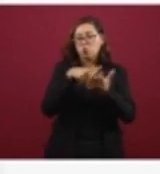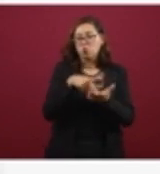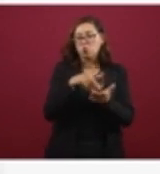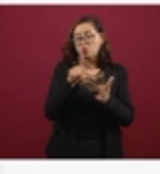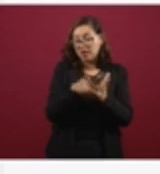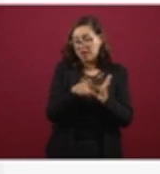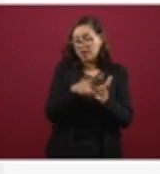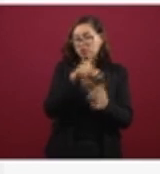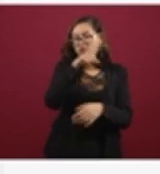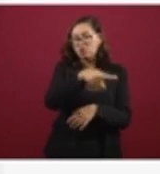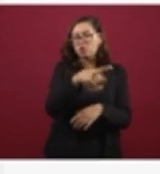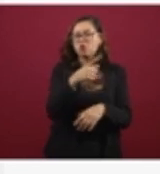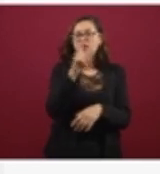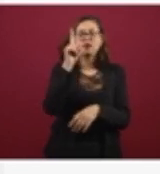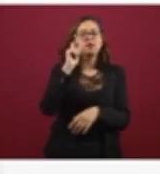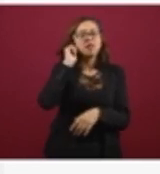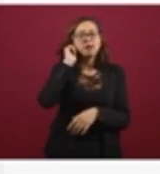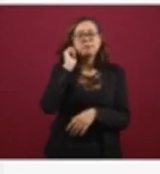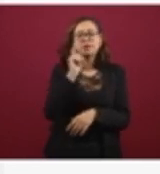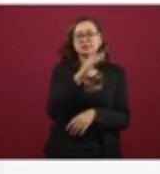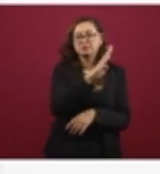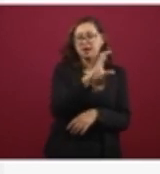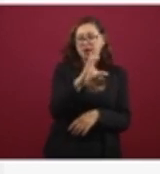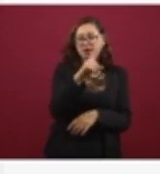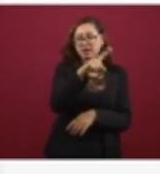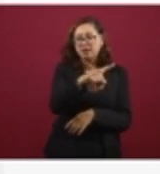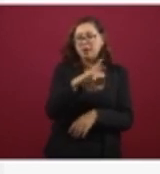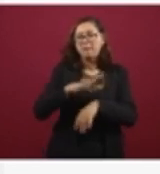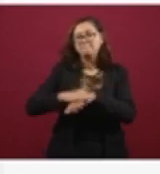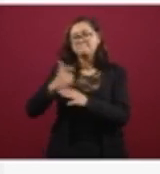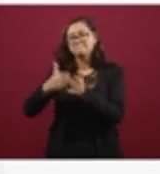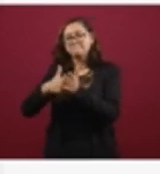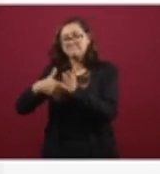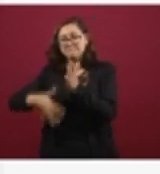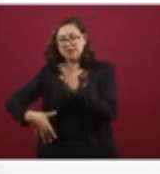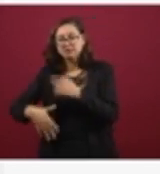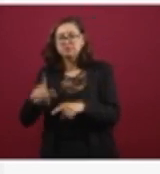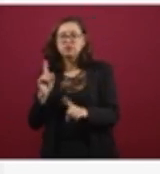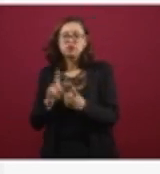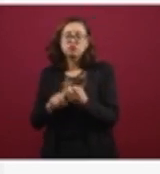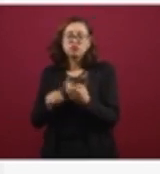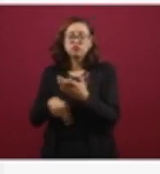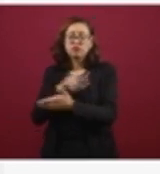10 pesos 69 centavos por litro el precio al público, el más económico precio al público